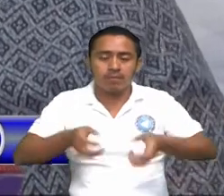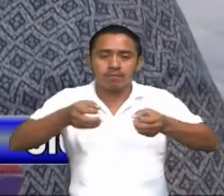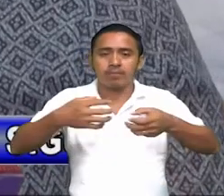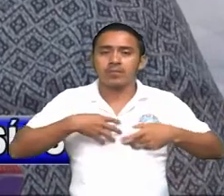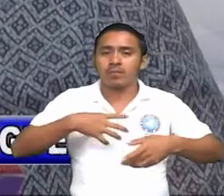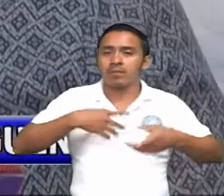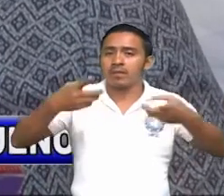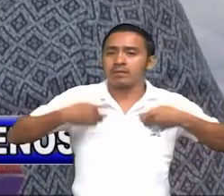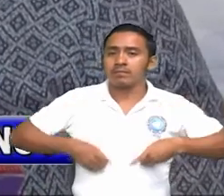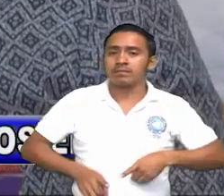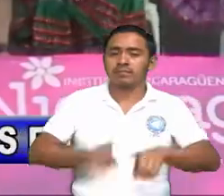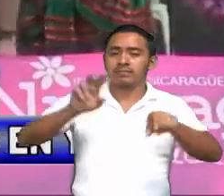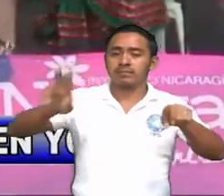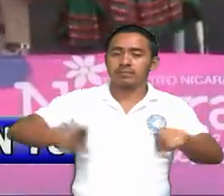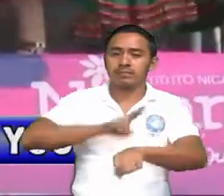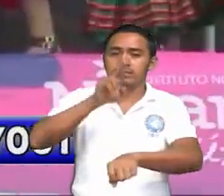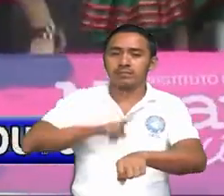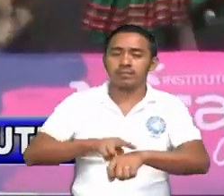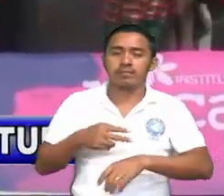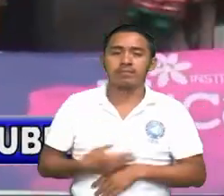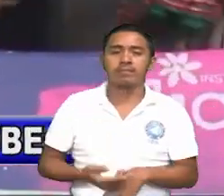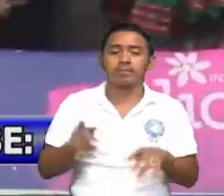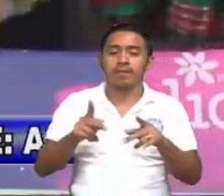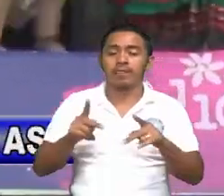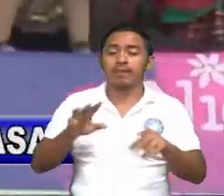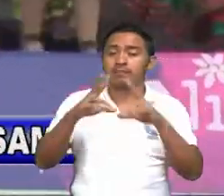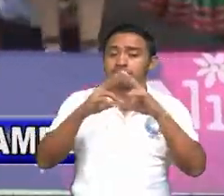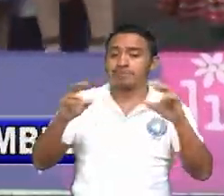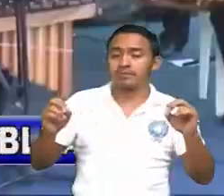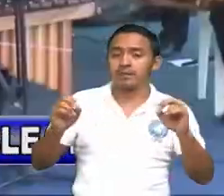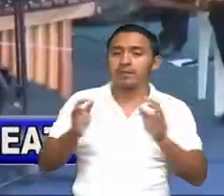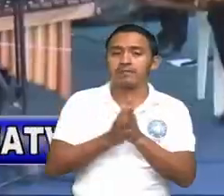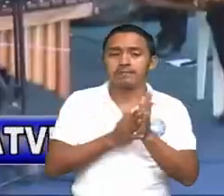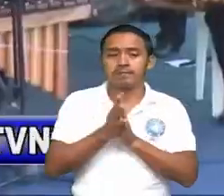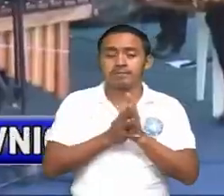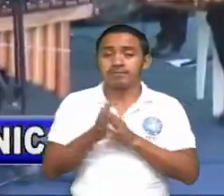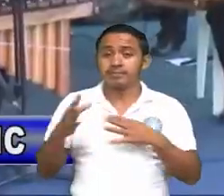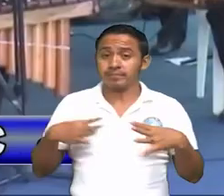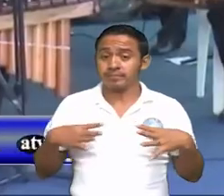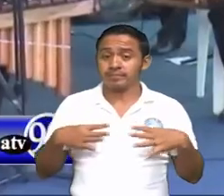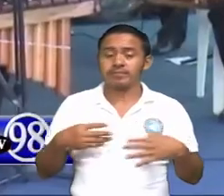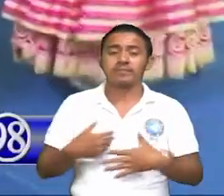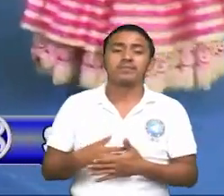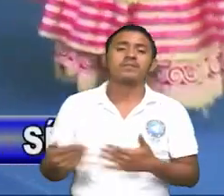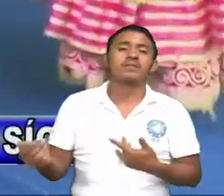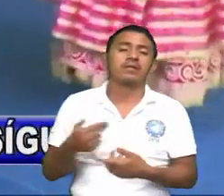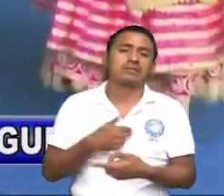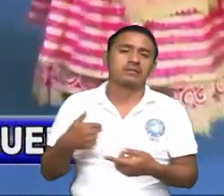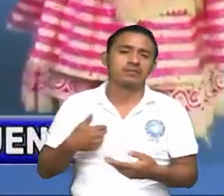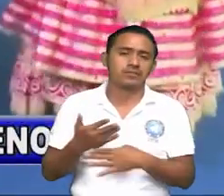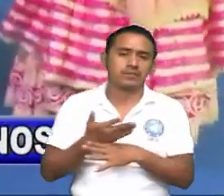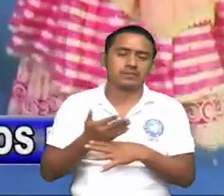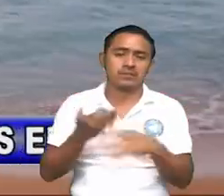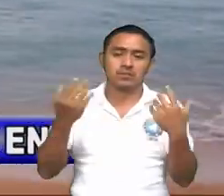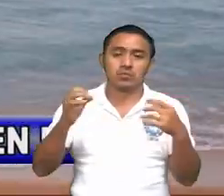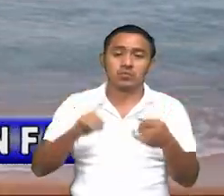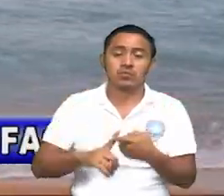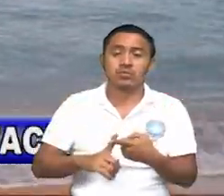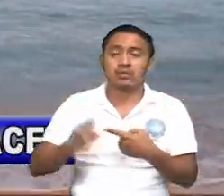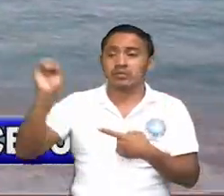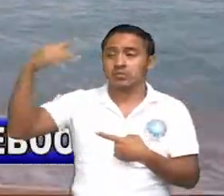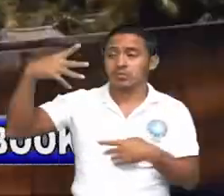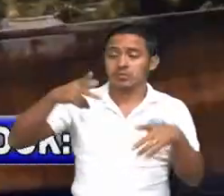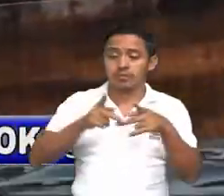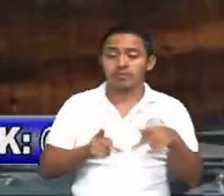dignidad nacional. Los nicaragüenses disfrutaron de este fin de semana largo, realizando una serie de actividades de turismo de sol y